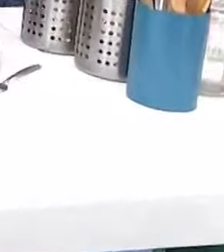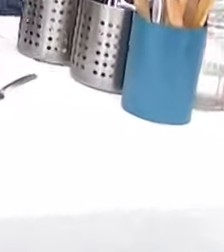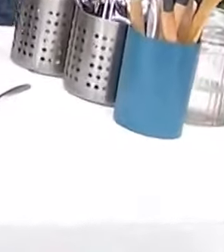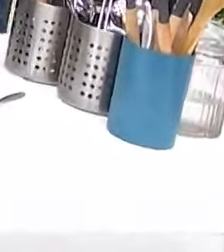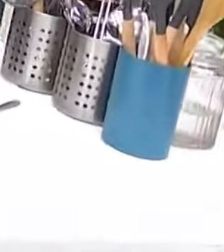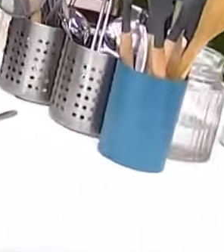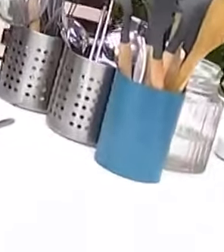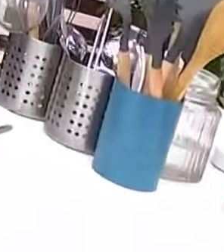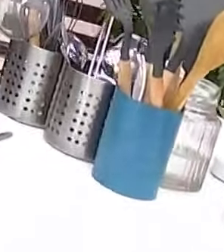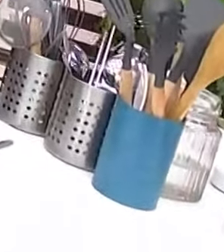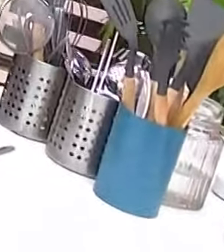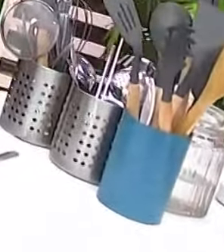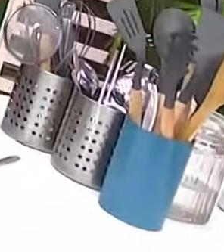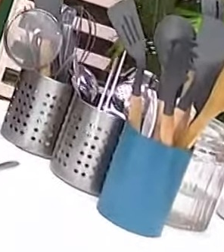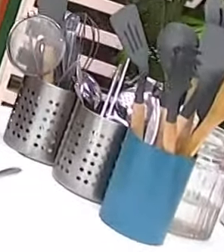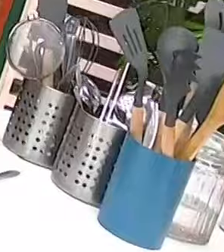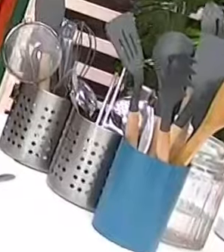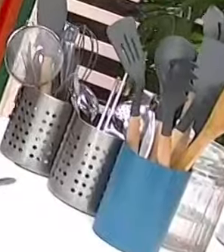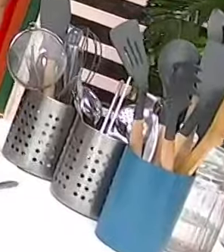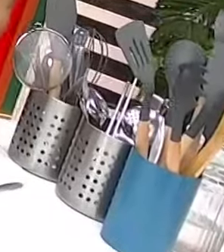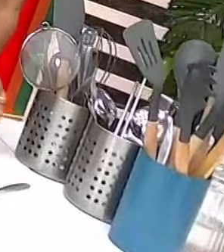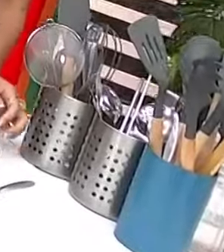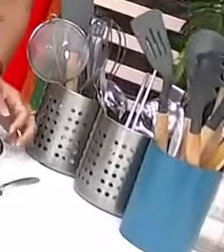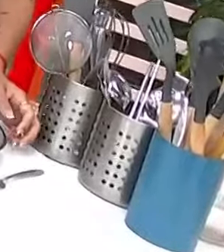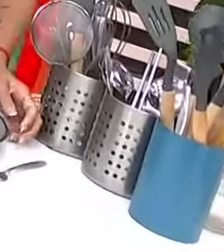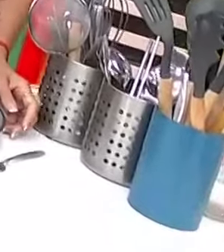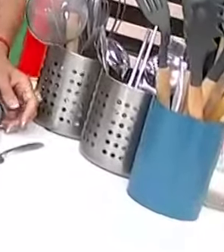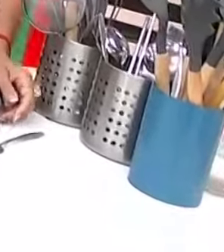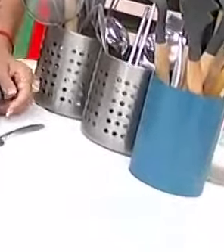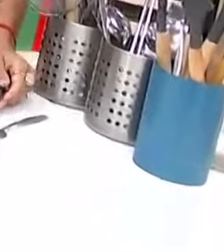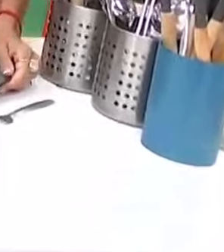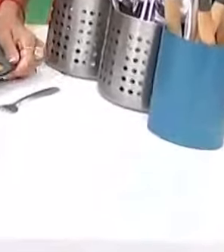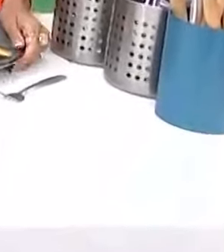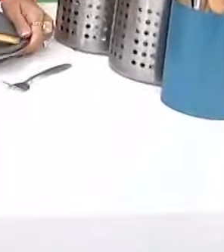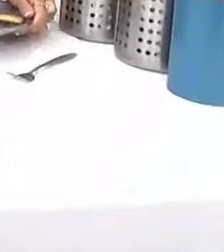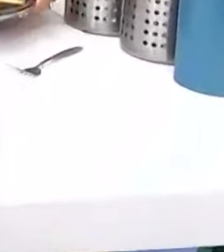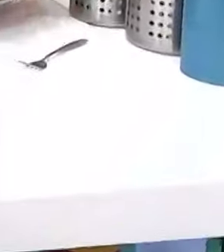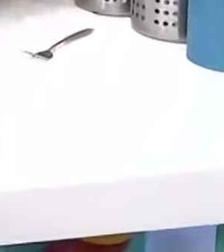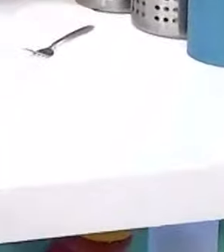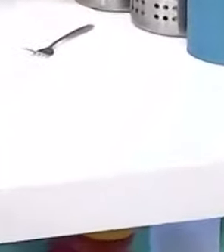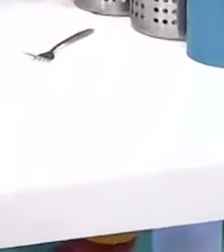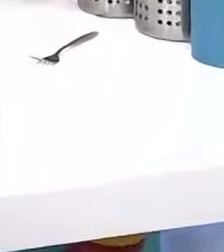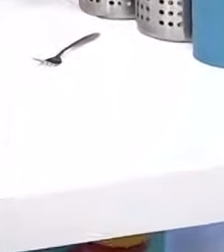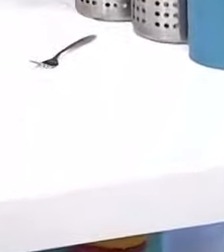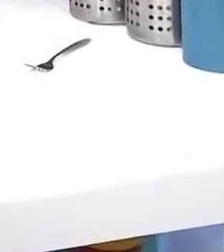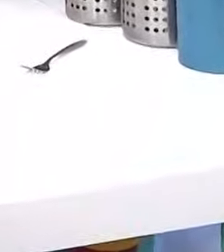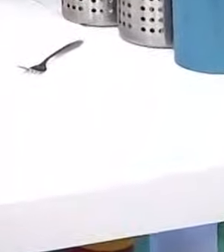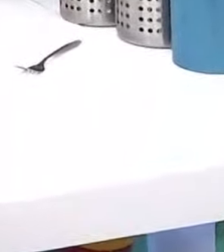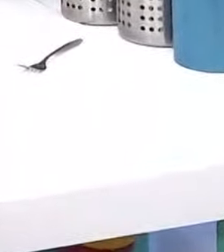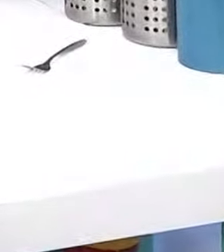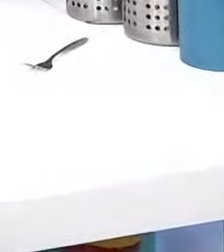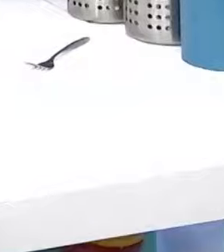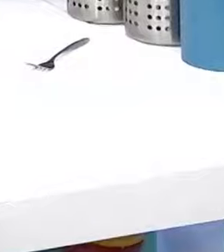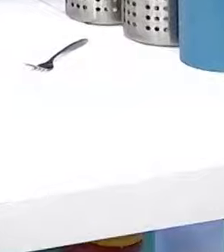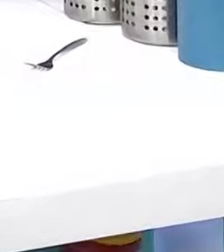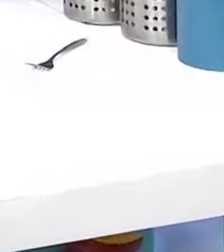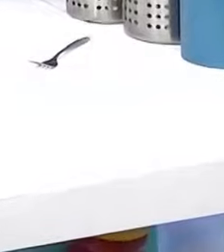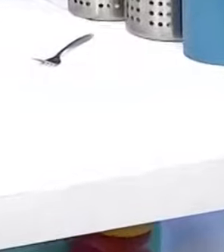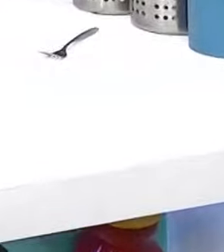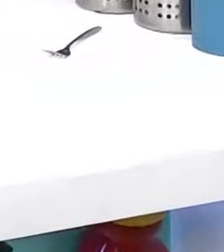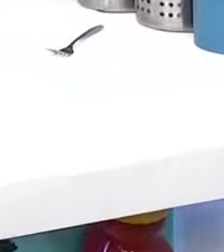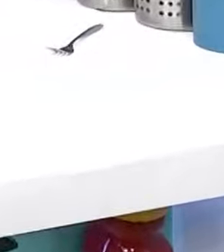choclito. Deberías de considerarlo, ¿ah? Claro, ya es un gusto personal de repente. De todas maneras, lleva al final lo que tú quieres echarle. Pero la